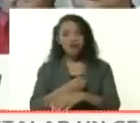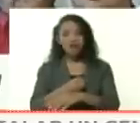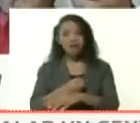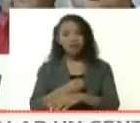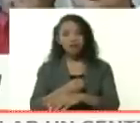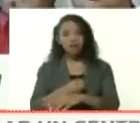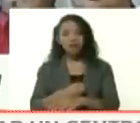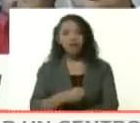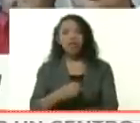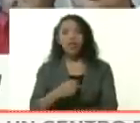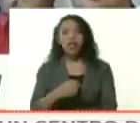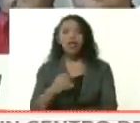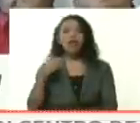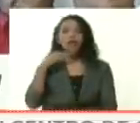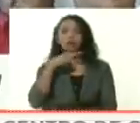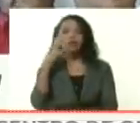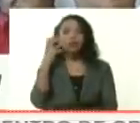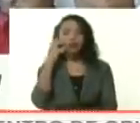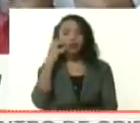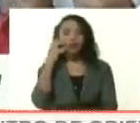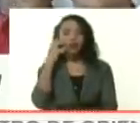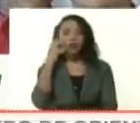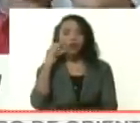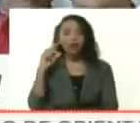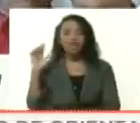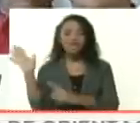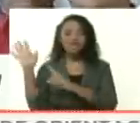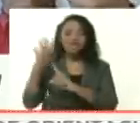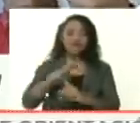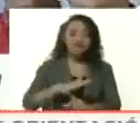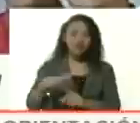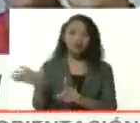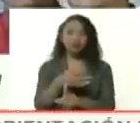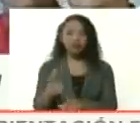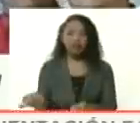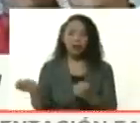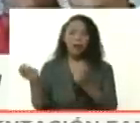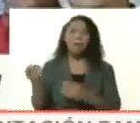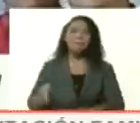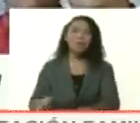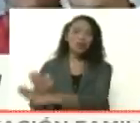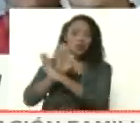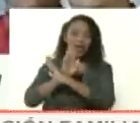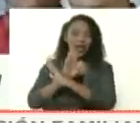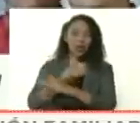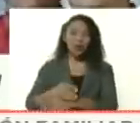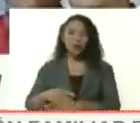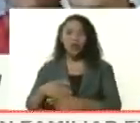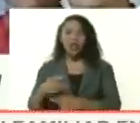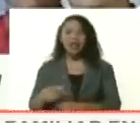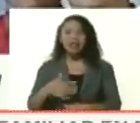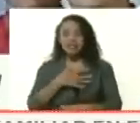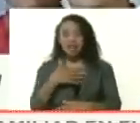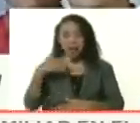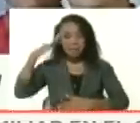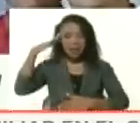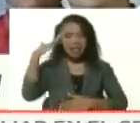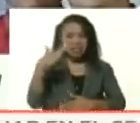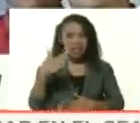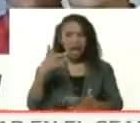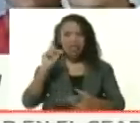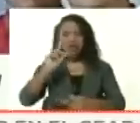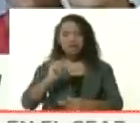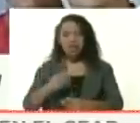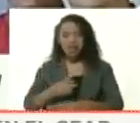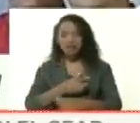Duque implementado medidas de represión, de bloqueos, de sacar la Fuerza Armada a la calle. Bueno,